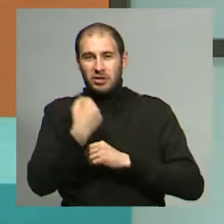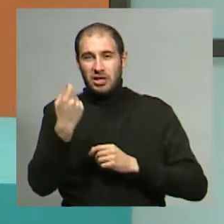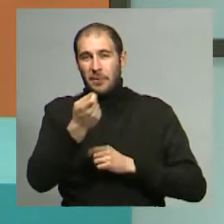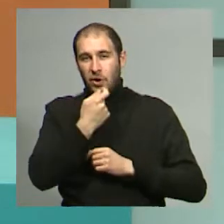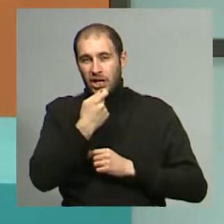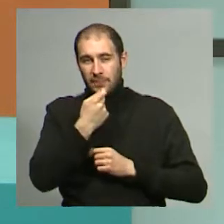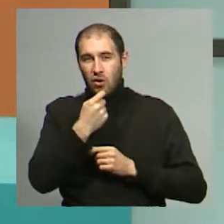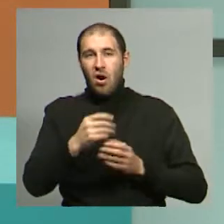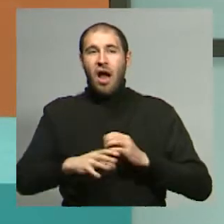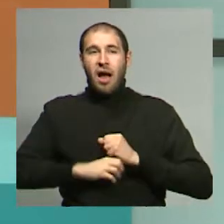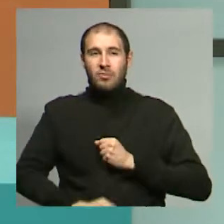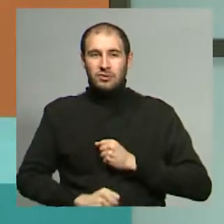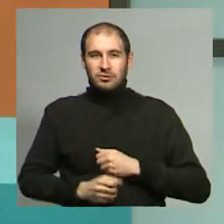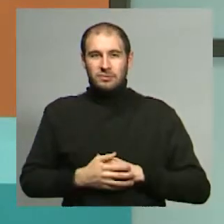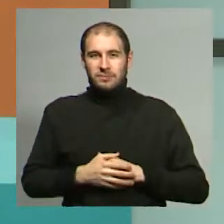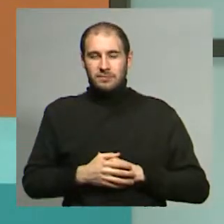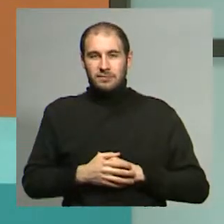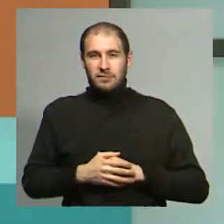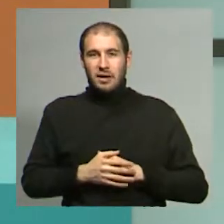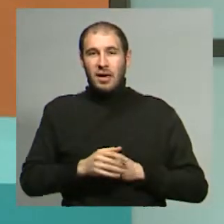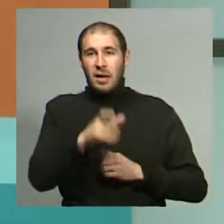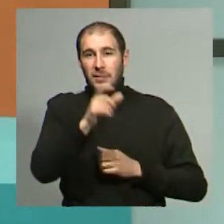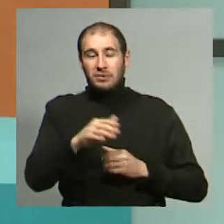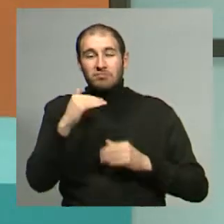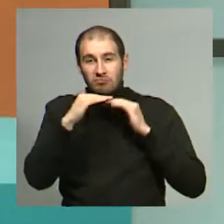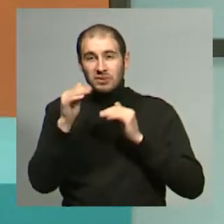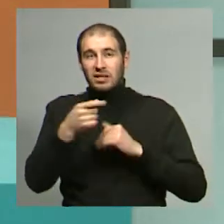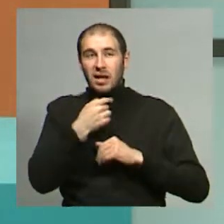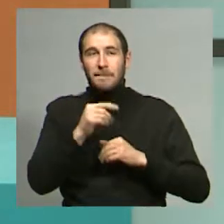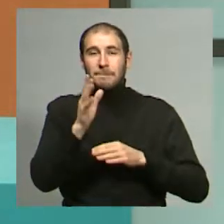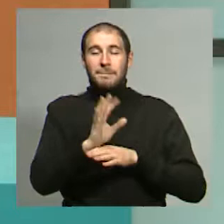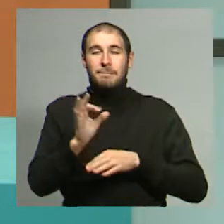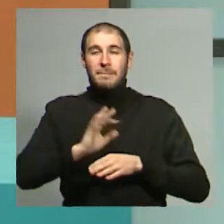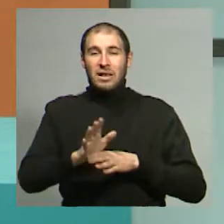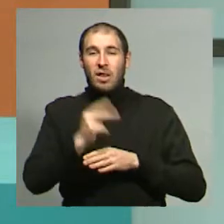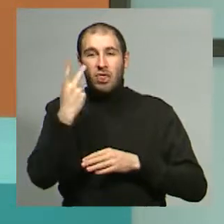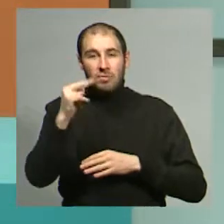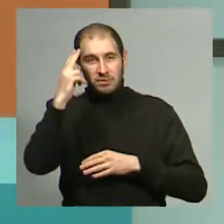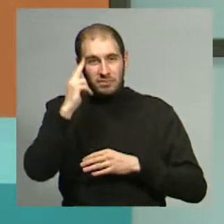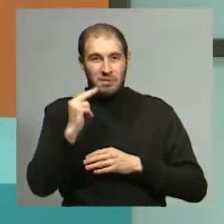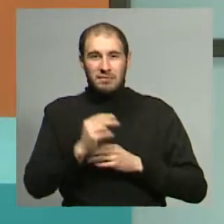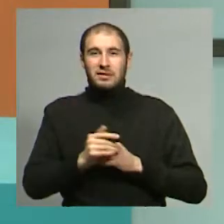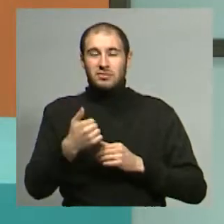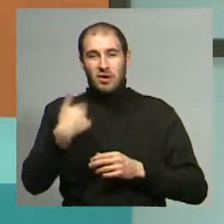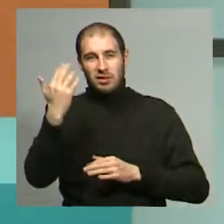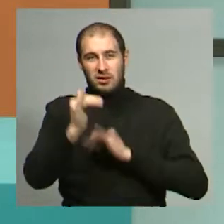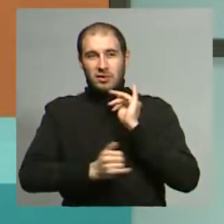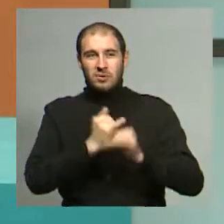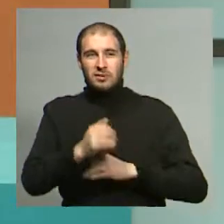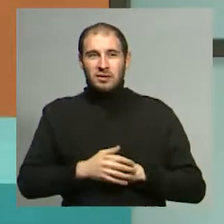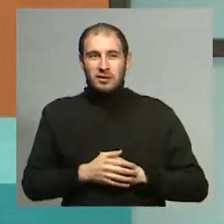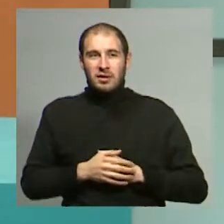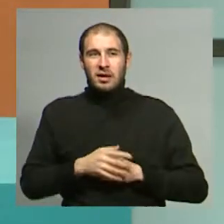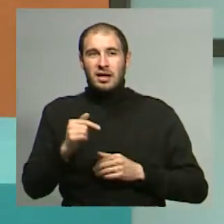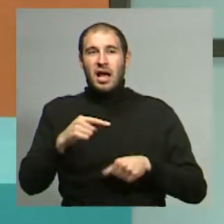por ejemplo el aborto. Entonces para quienes la quieran ir a ver, esta película del 2009 está muy muy buena. Como te decía recién, se